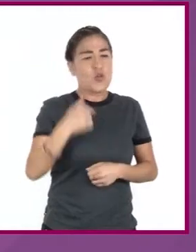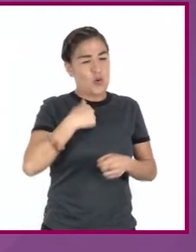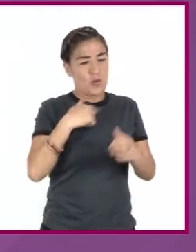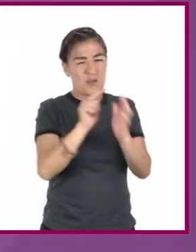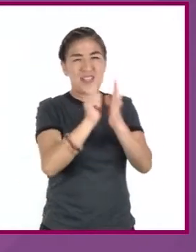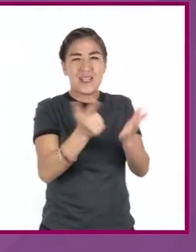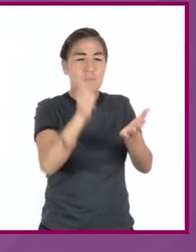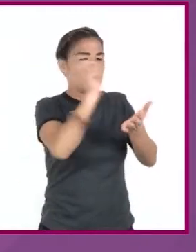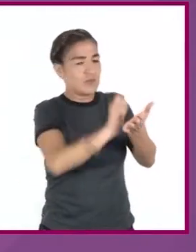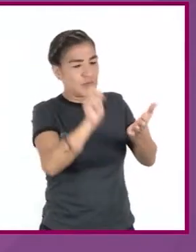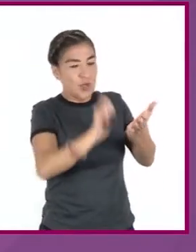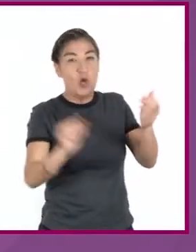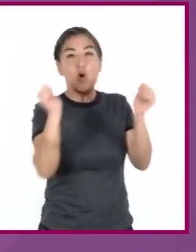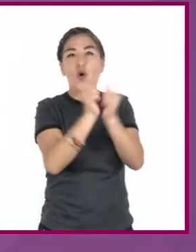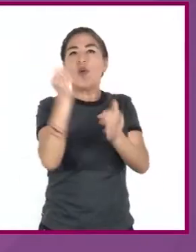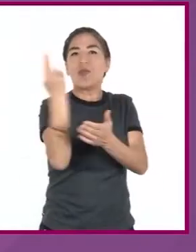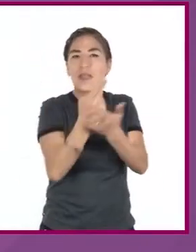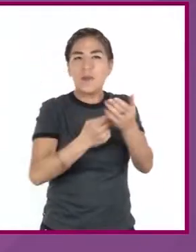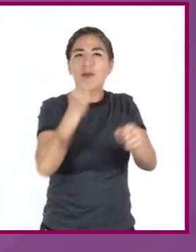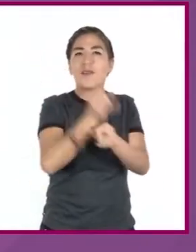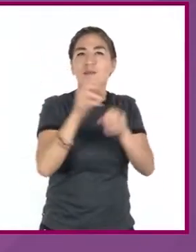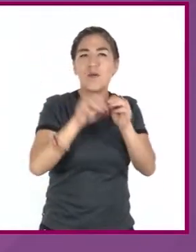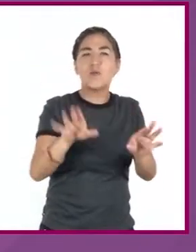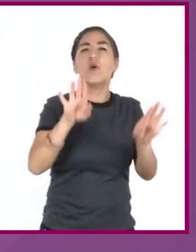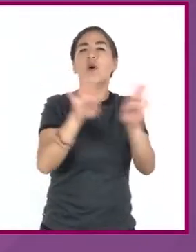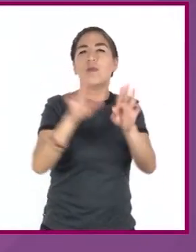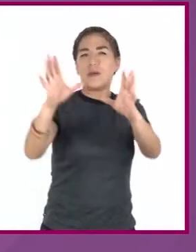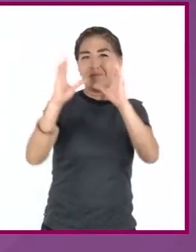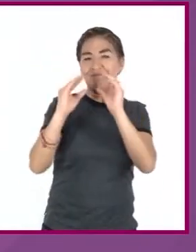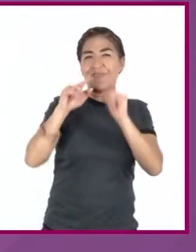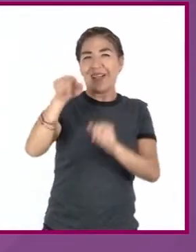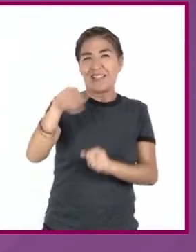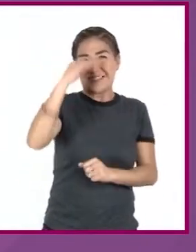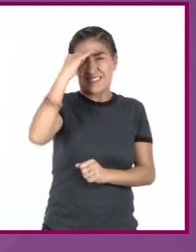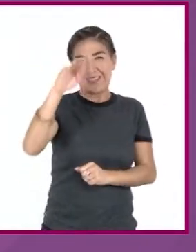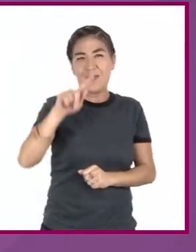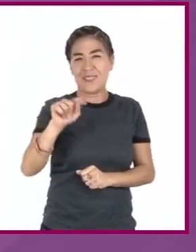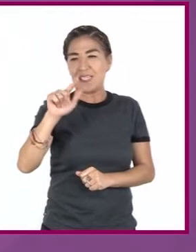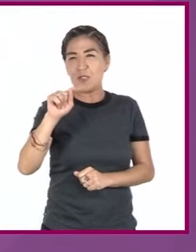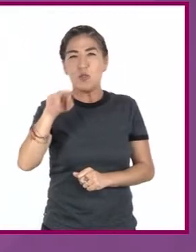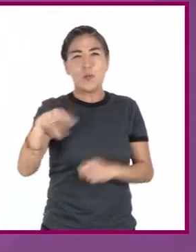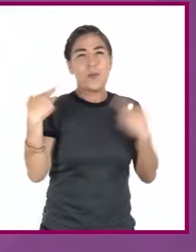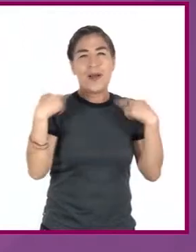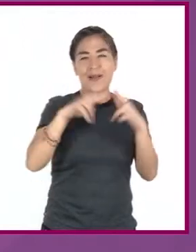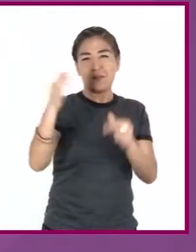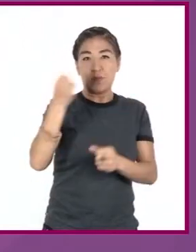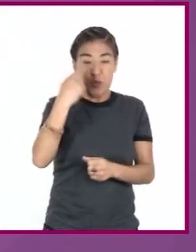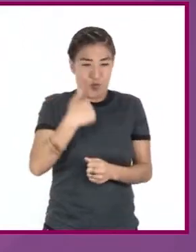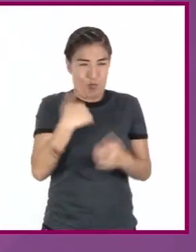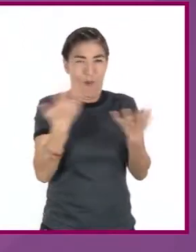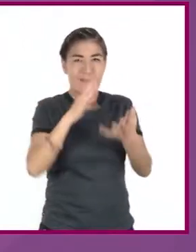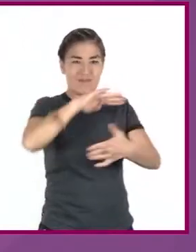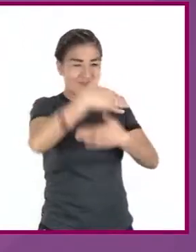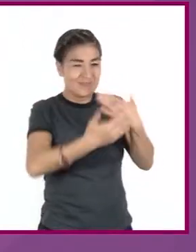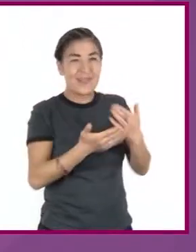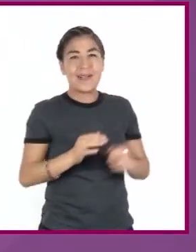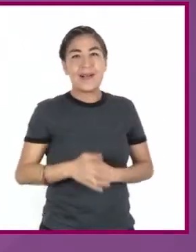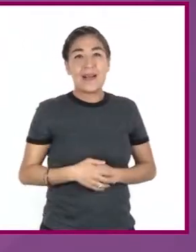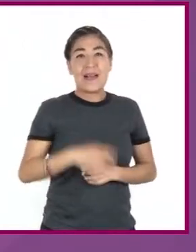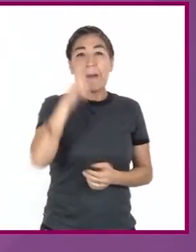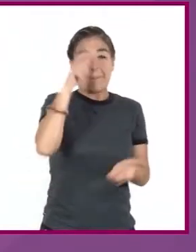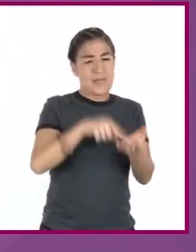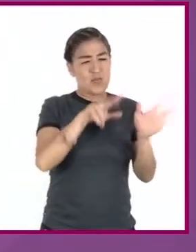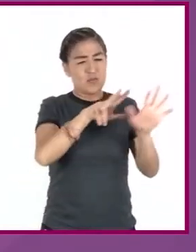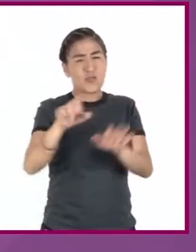con anotaciones y dibujo de todo lo que nos enseñaba el señor Tatum. Yo mismo lo encuaderné. A finales de